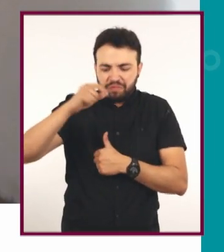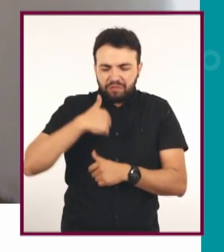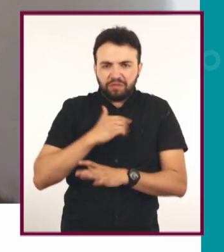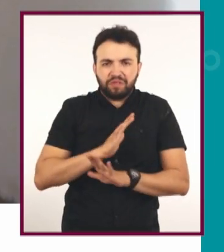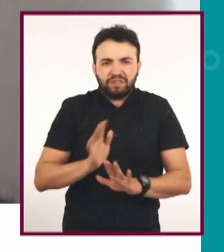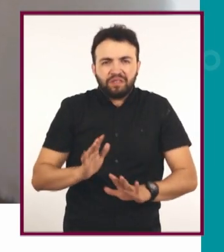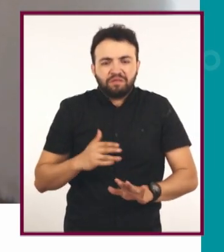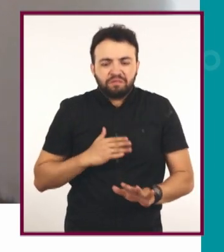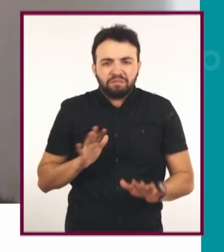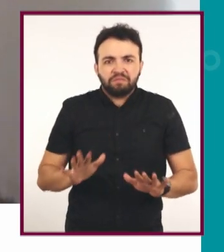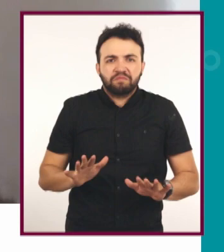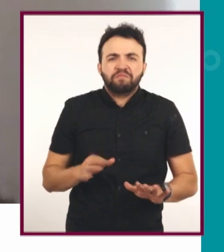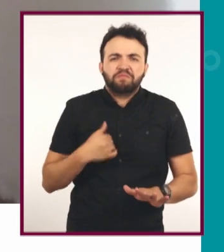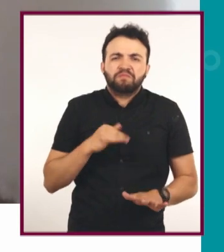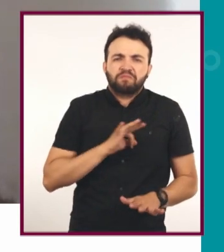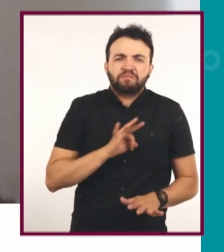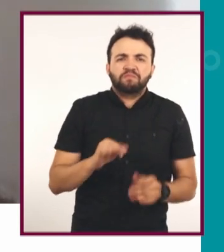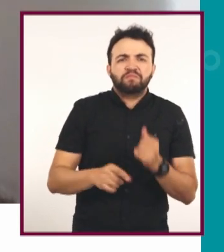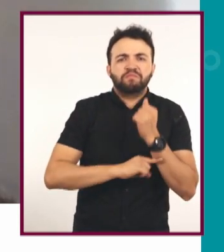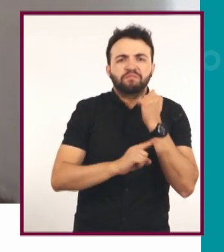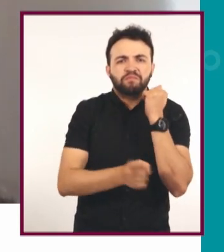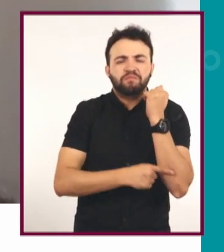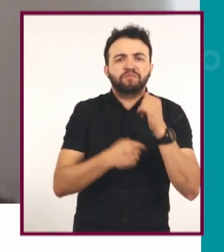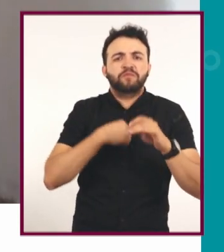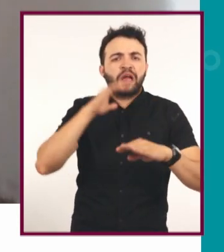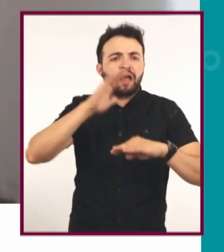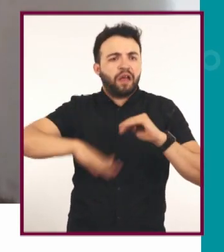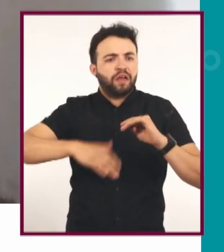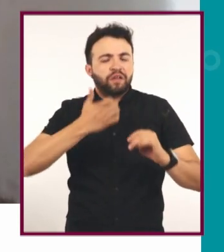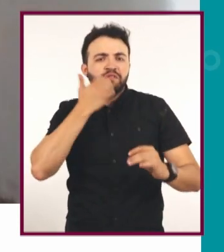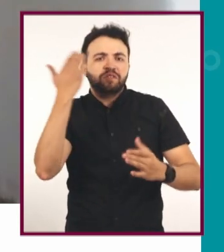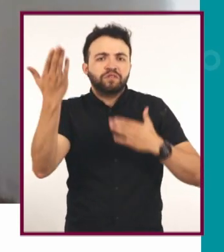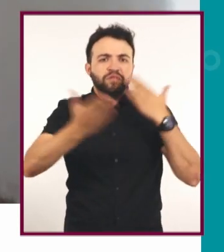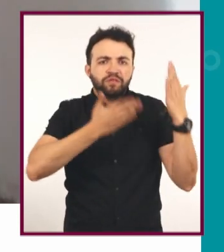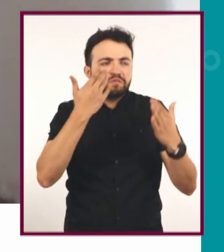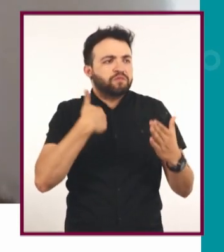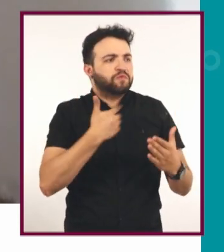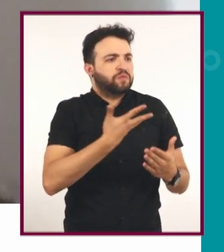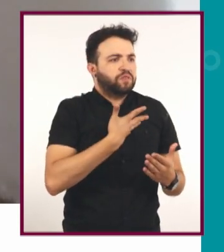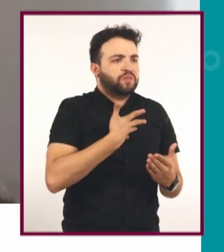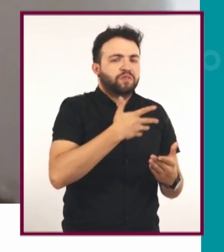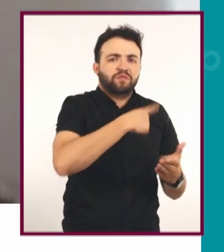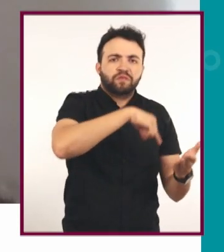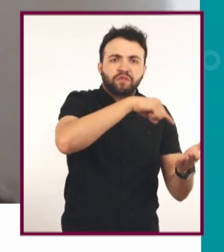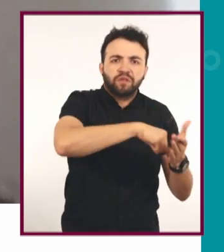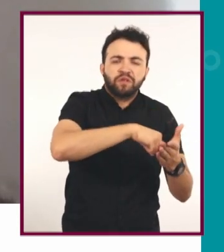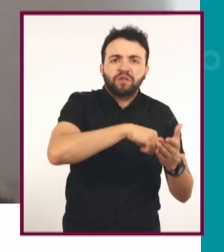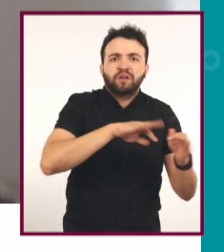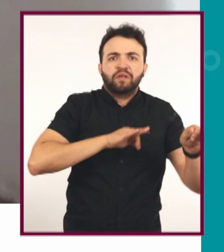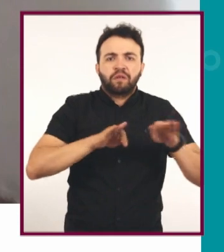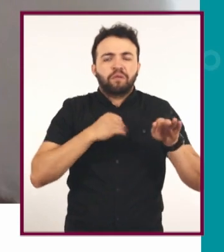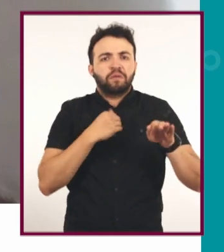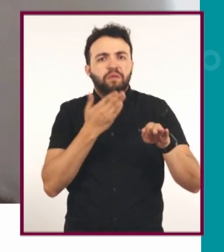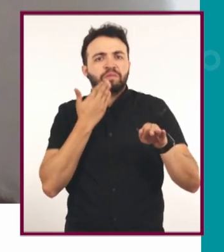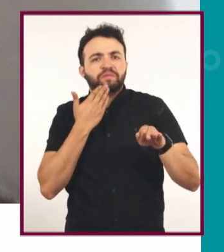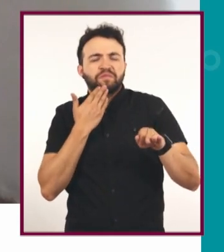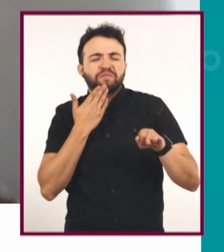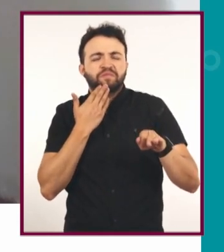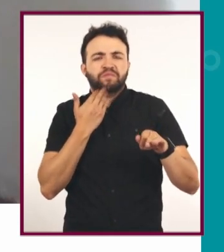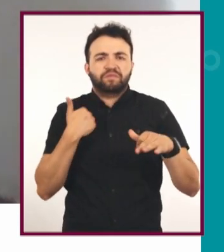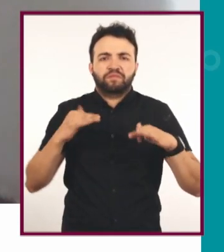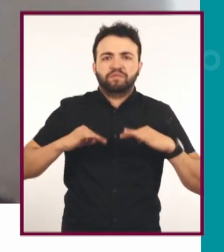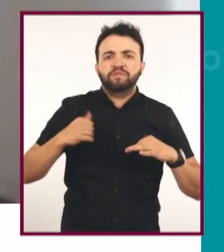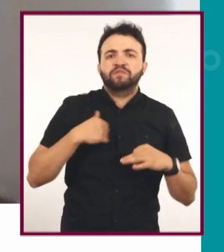más estable en mi carrera profesional, ¿no? Que fue justo antes de que encontrara una plaza, pero ya había acabado estos postdocs, ya había